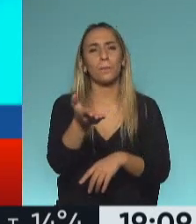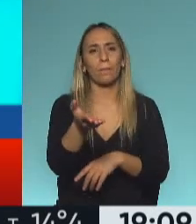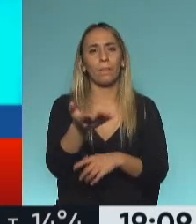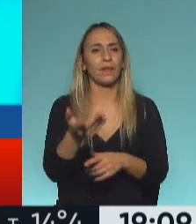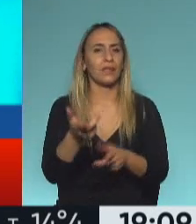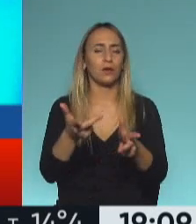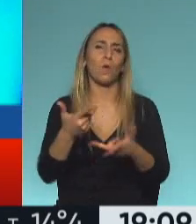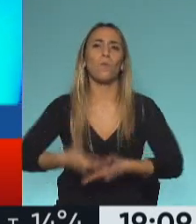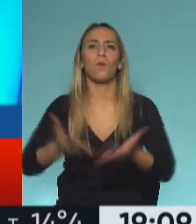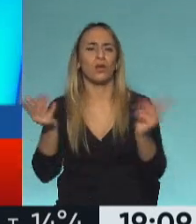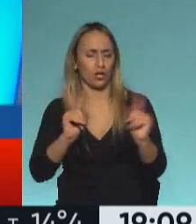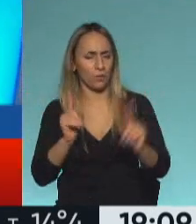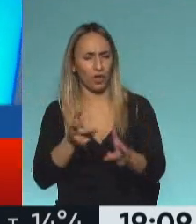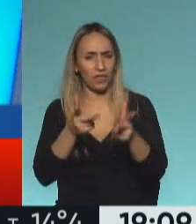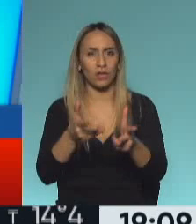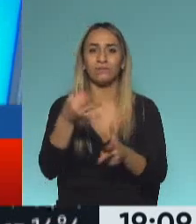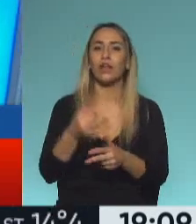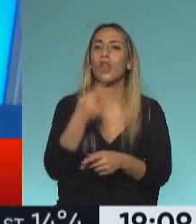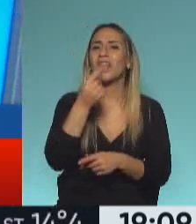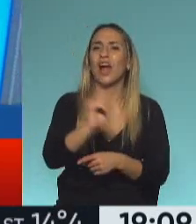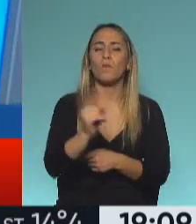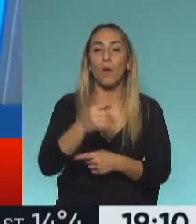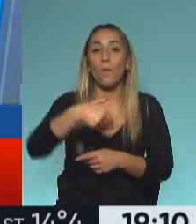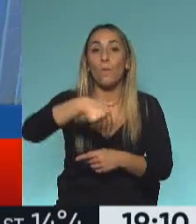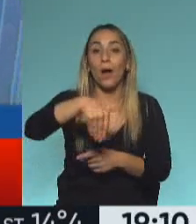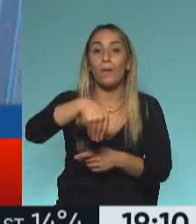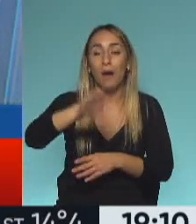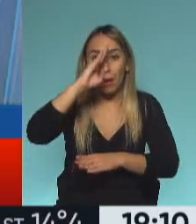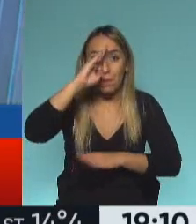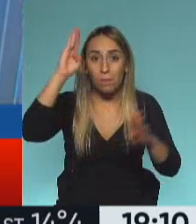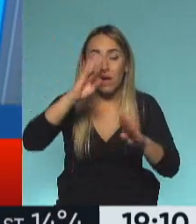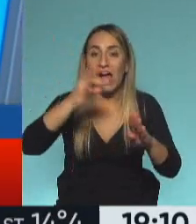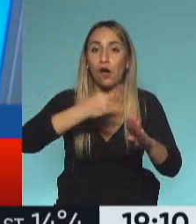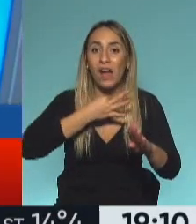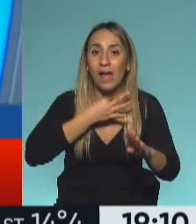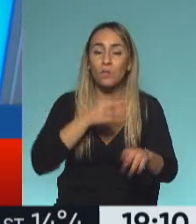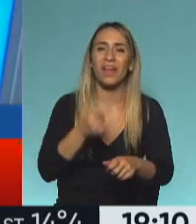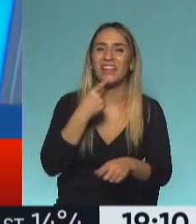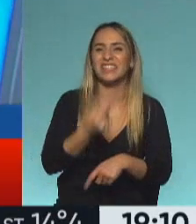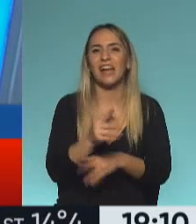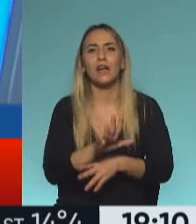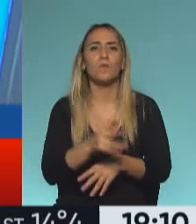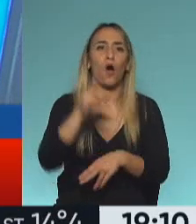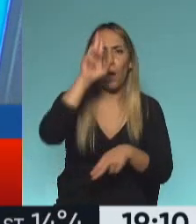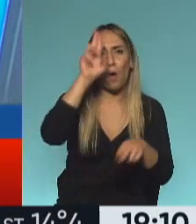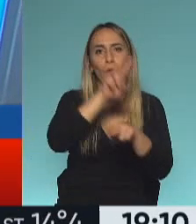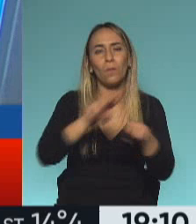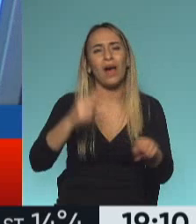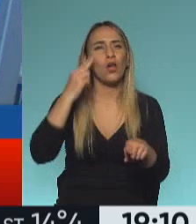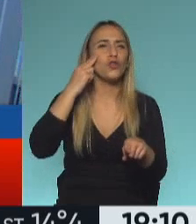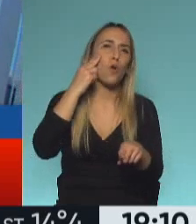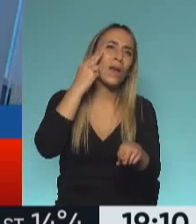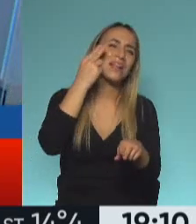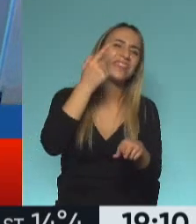en declaraciones públicas, no digamos al borde del colapso cuando estamos hablando del 90 y pico %, digamos colapsado. Usted es de